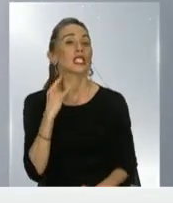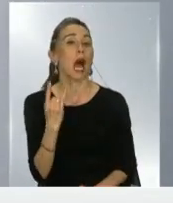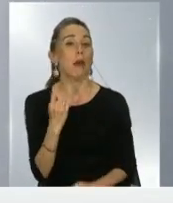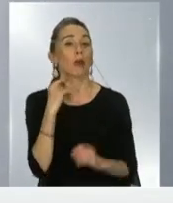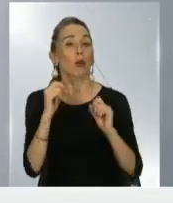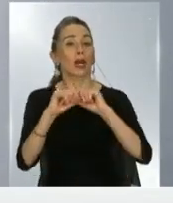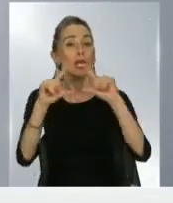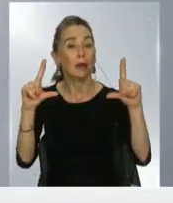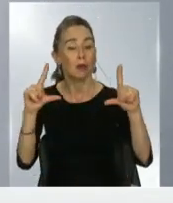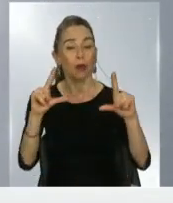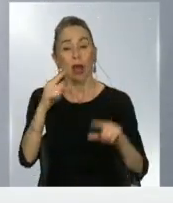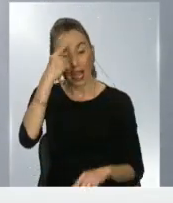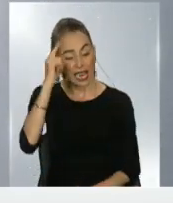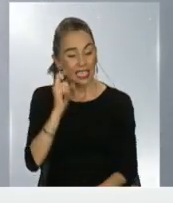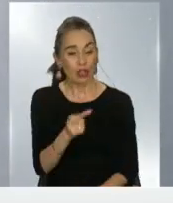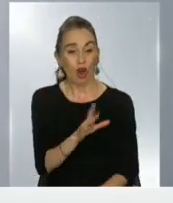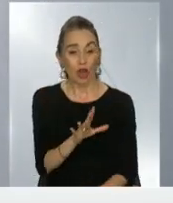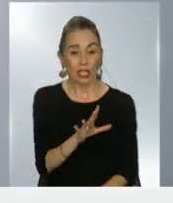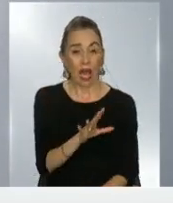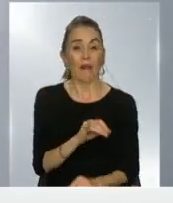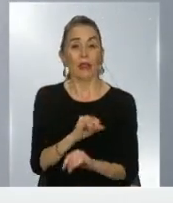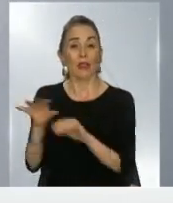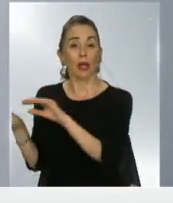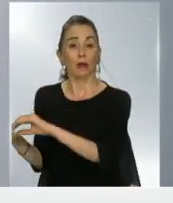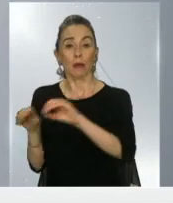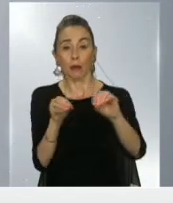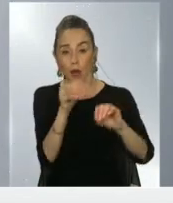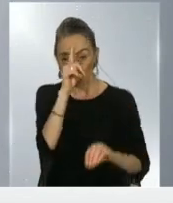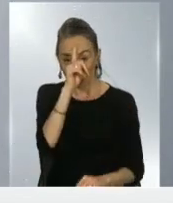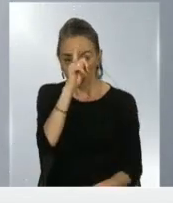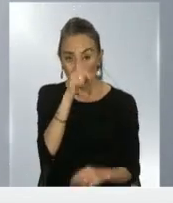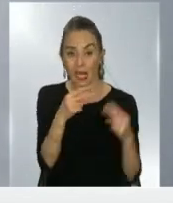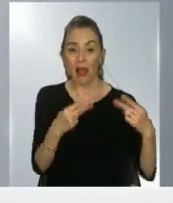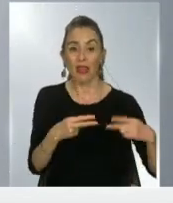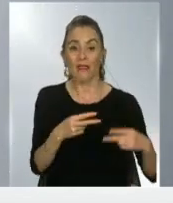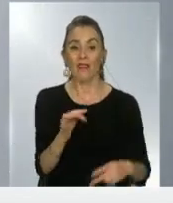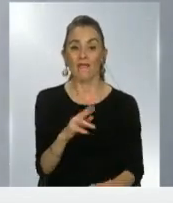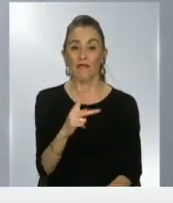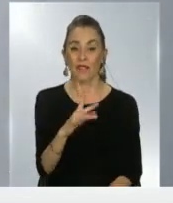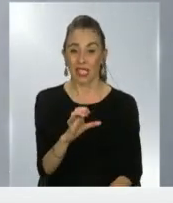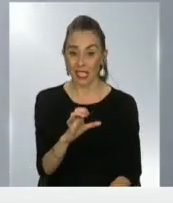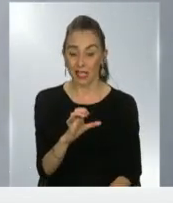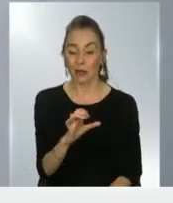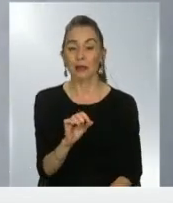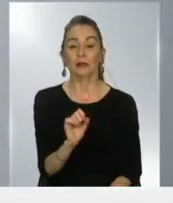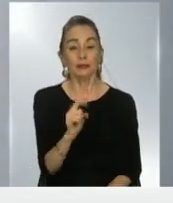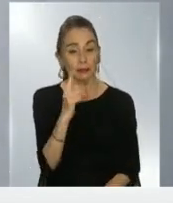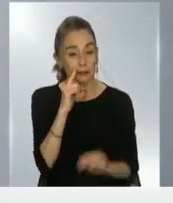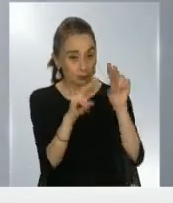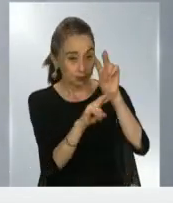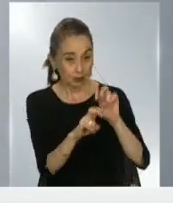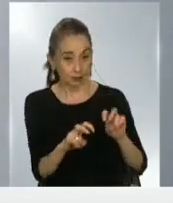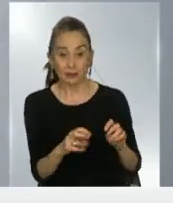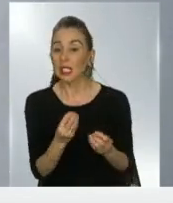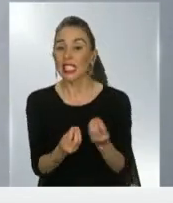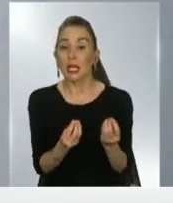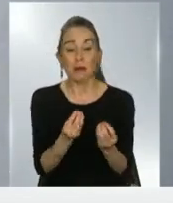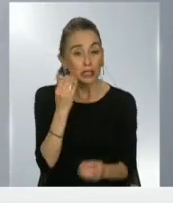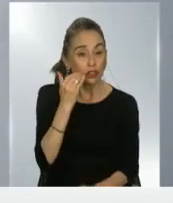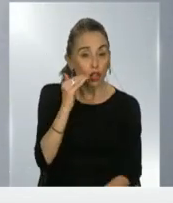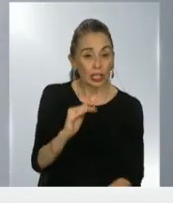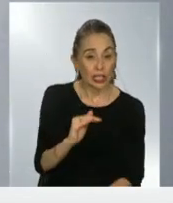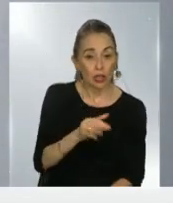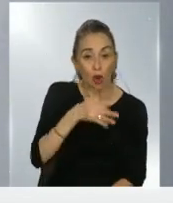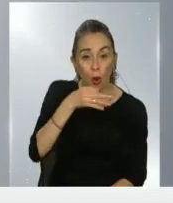a las lesiones de extrema gravedad, fue derivado al Hospital Gustavo Frique de Viña del Mar. Los primeros antecedentes respecto a lo ocurrido eran